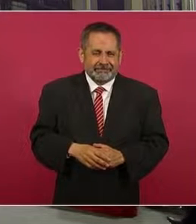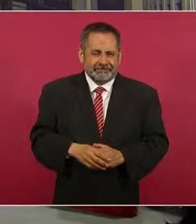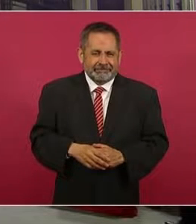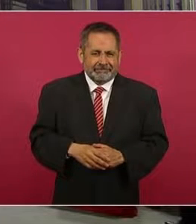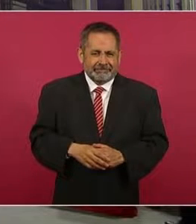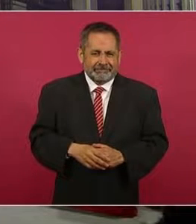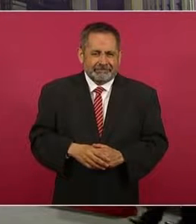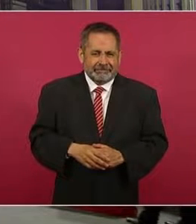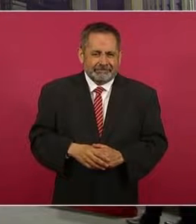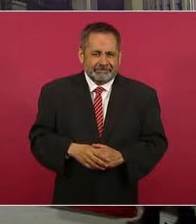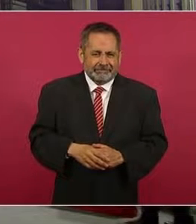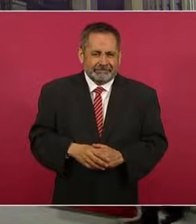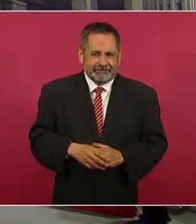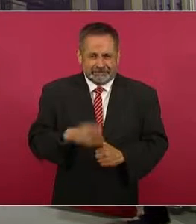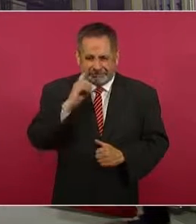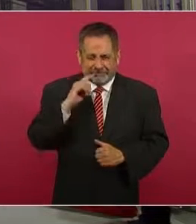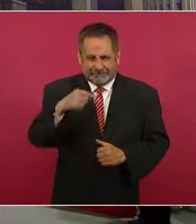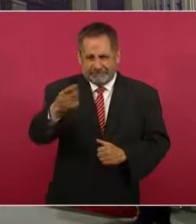Bueno, ahora, pues ya.